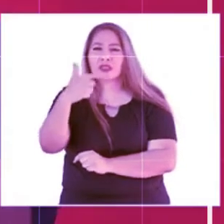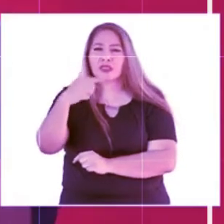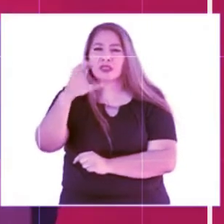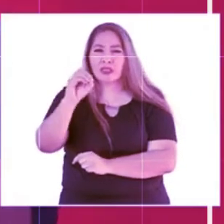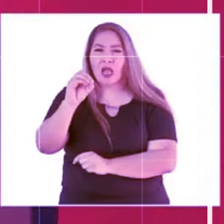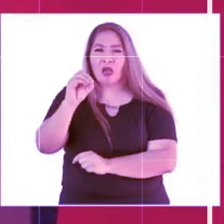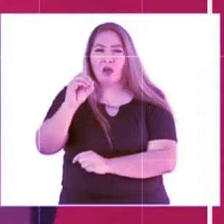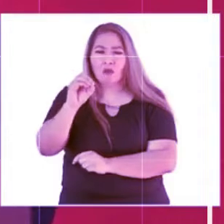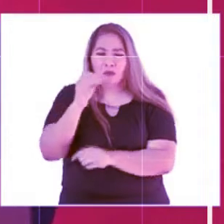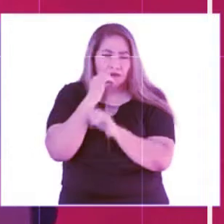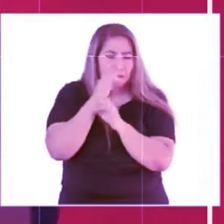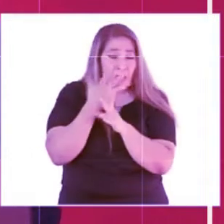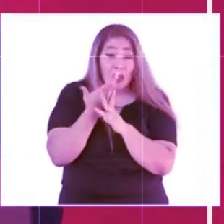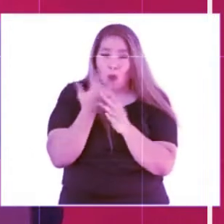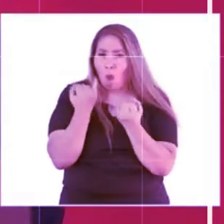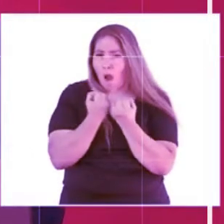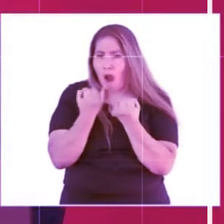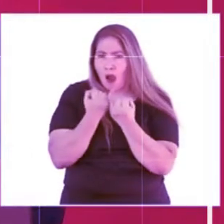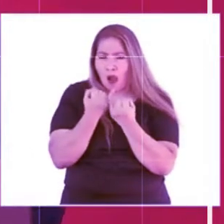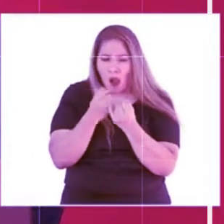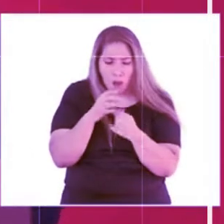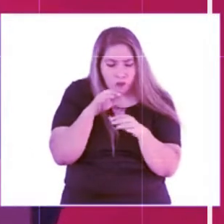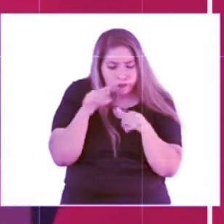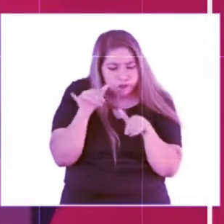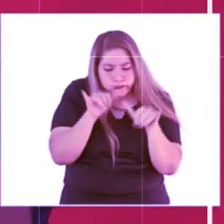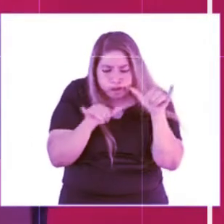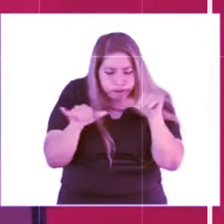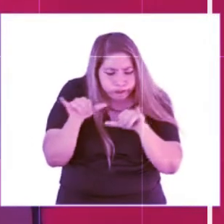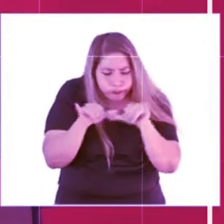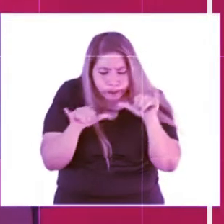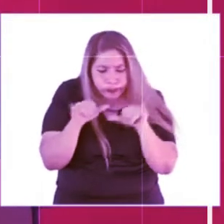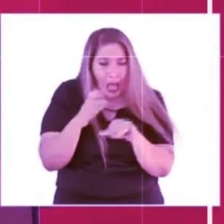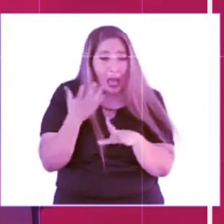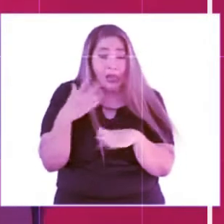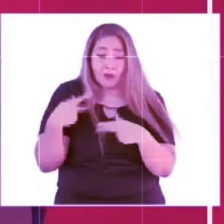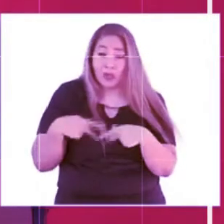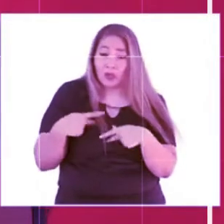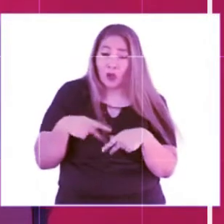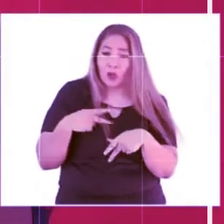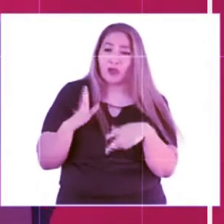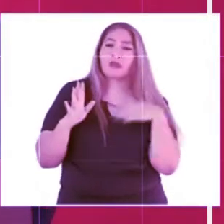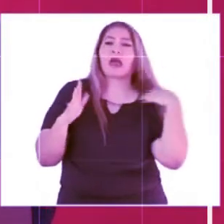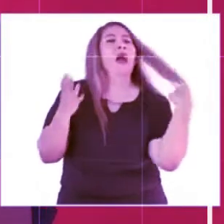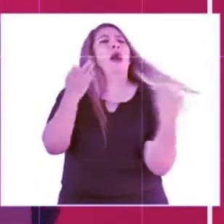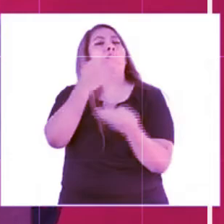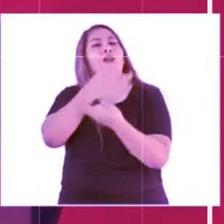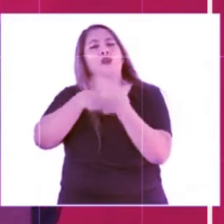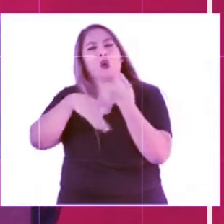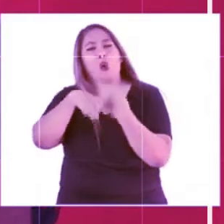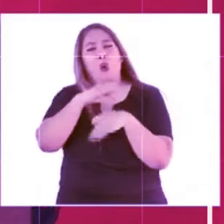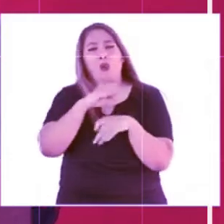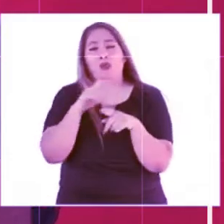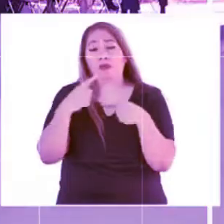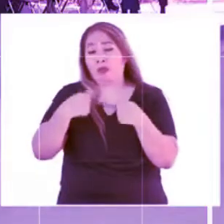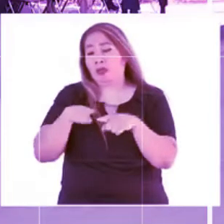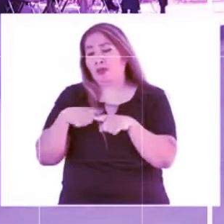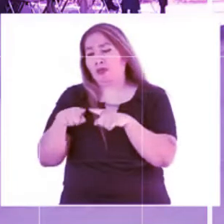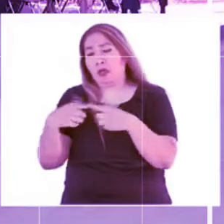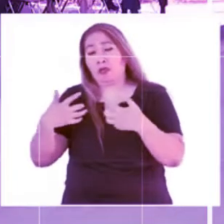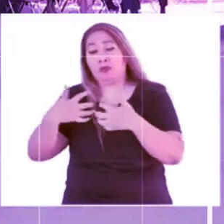los científicos de China, a sus diplomáticos y a sus